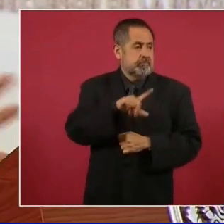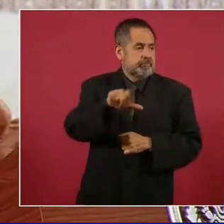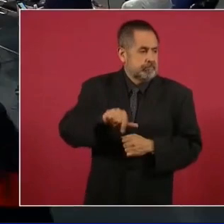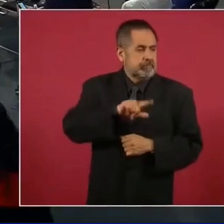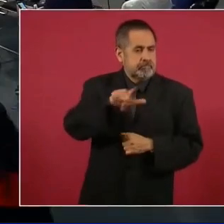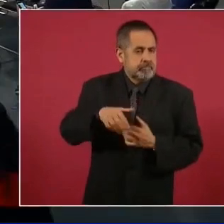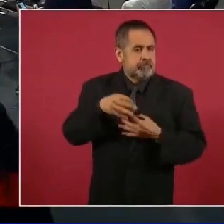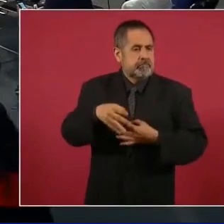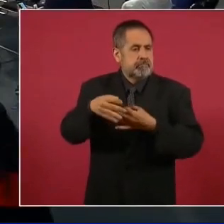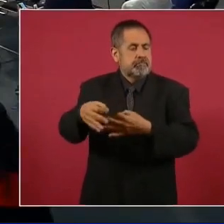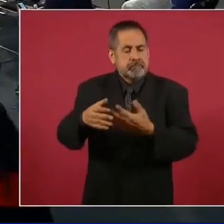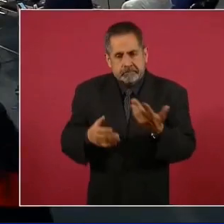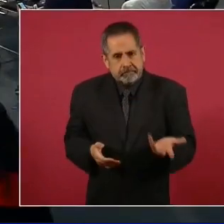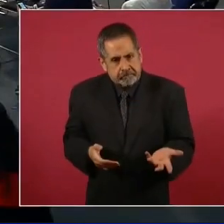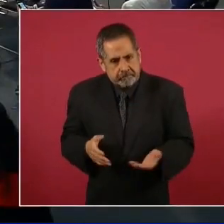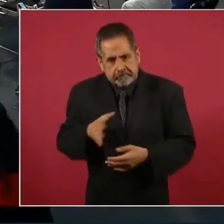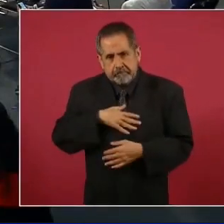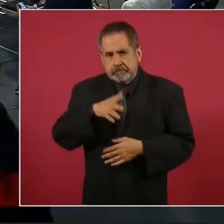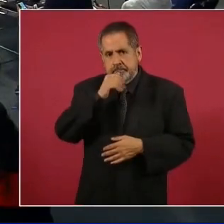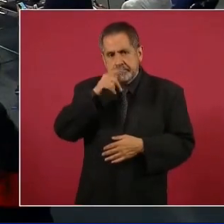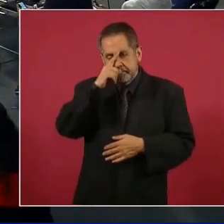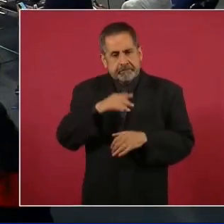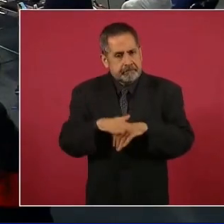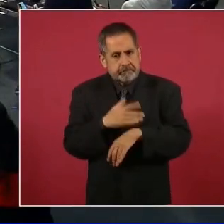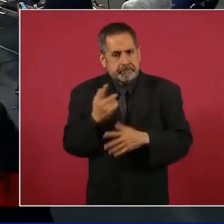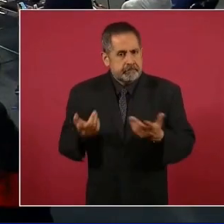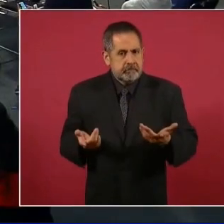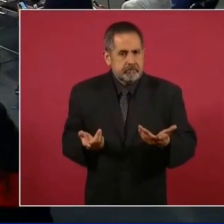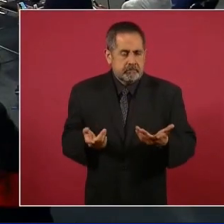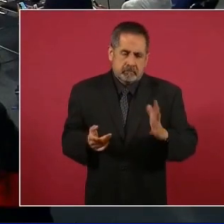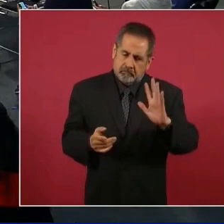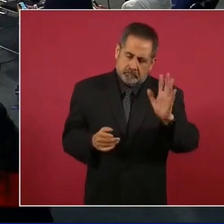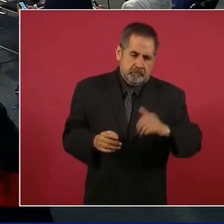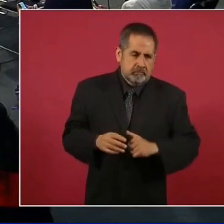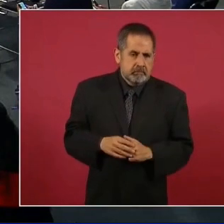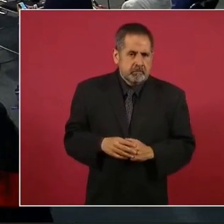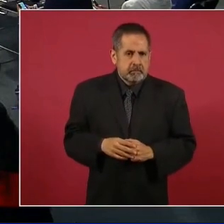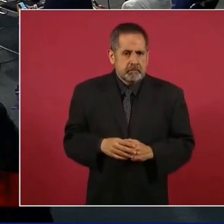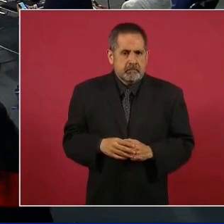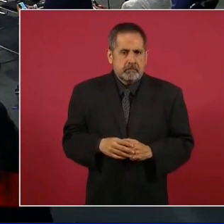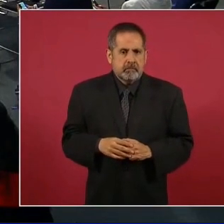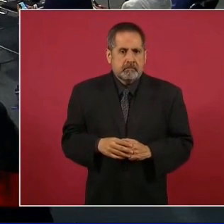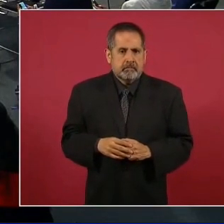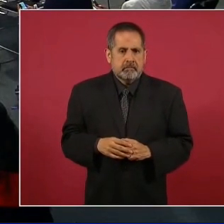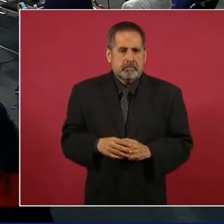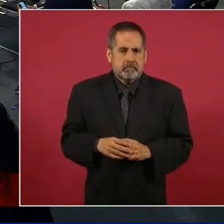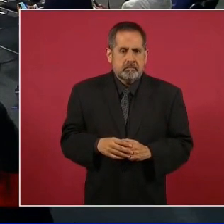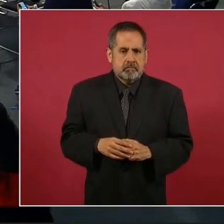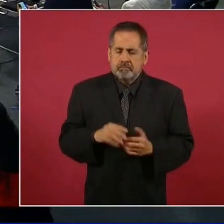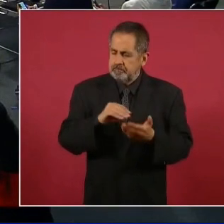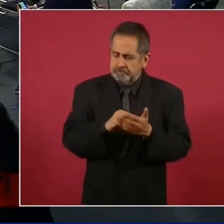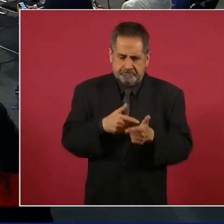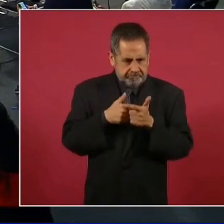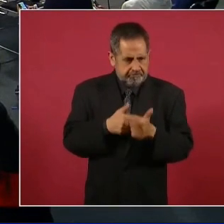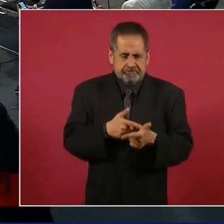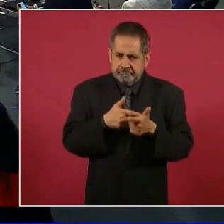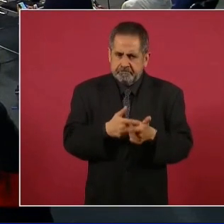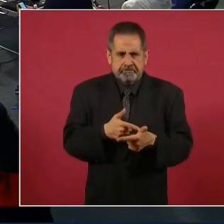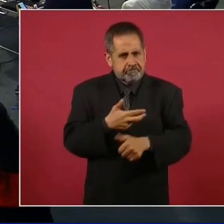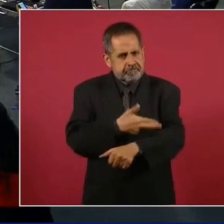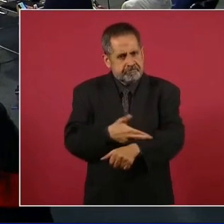¿Y por qué no he podido? Claro que lo sigo